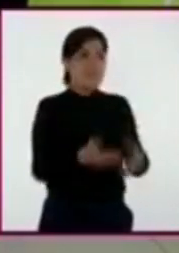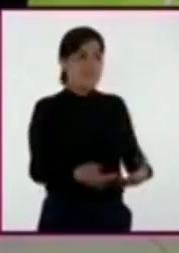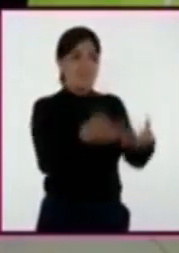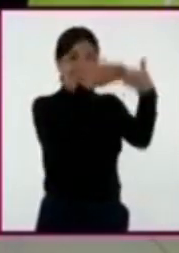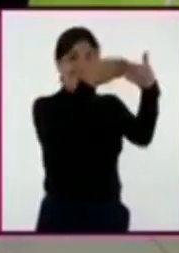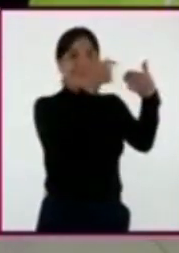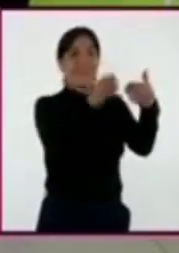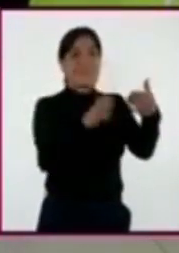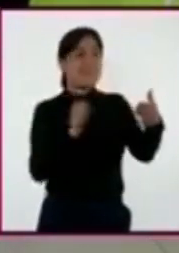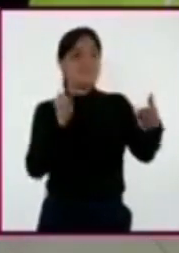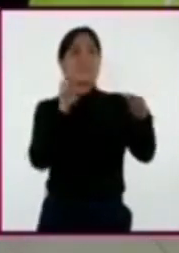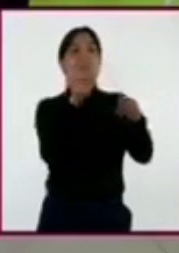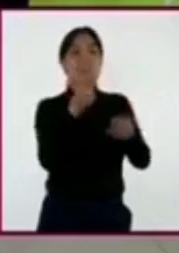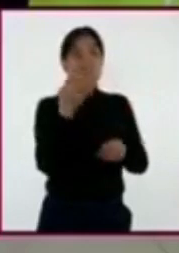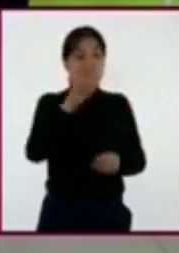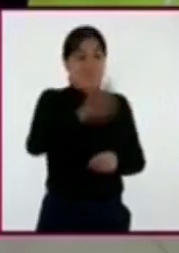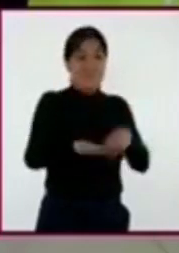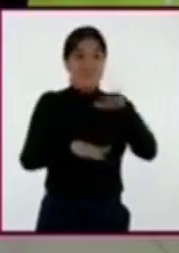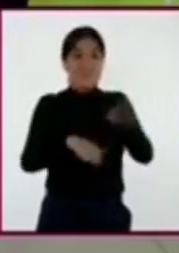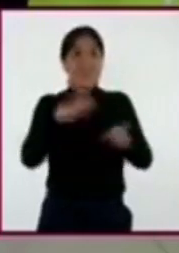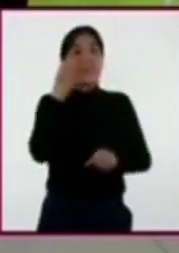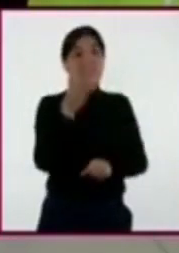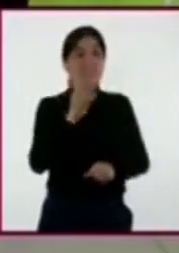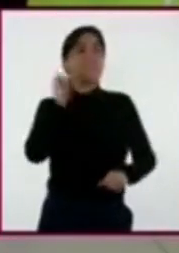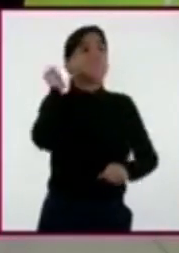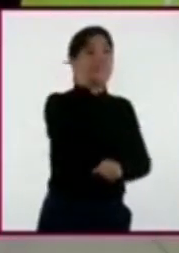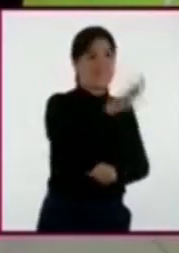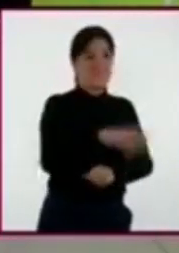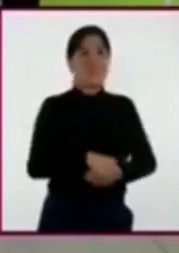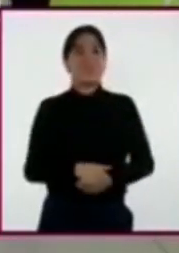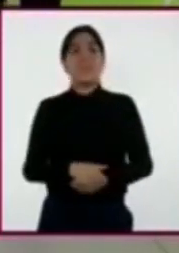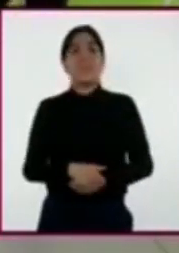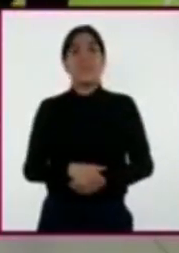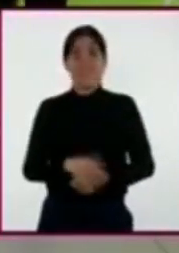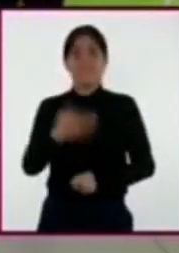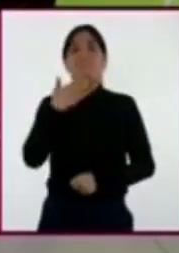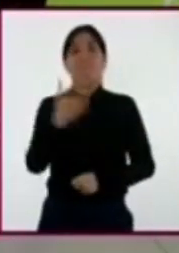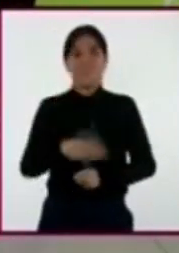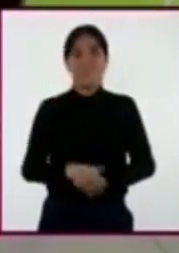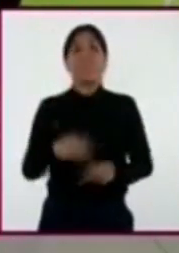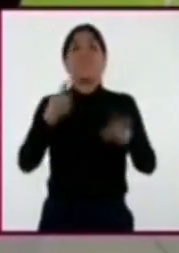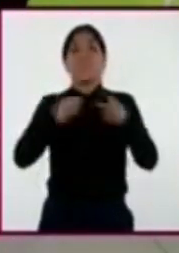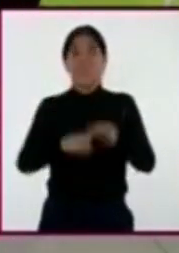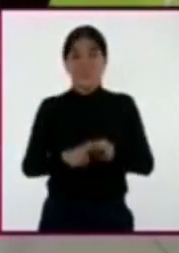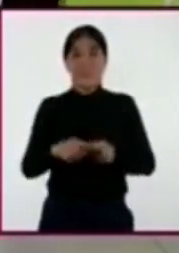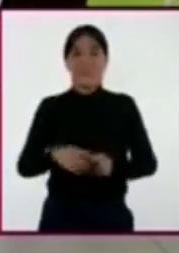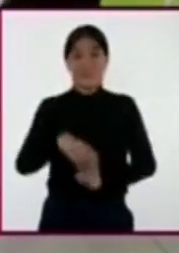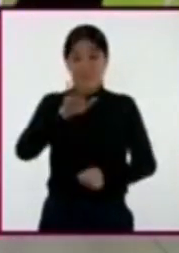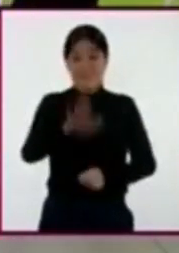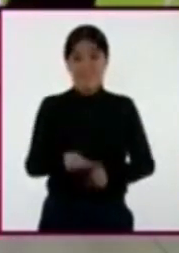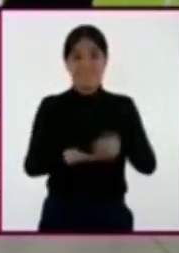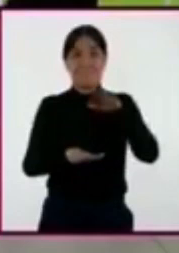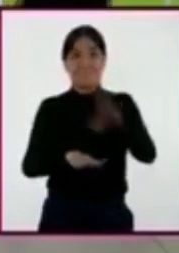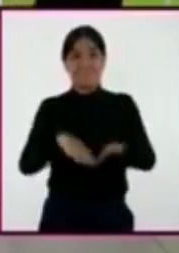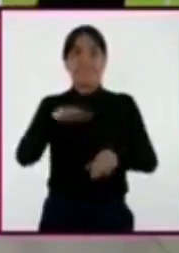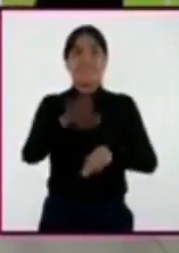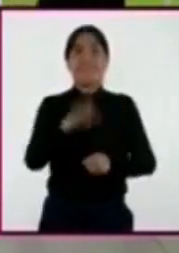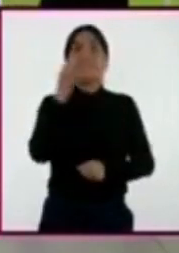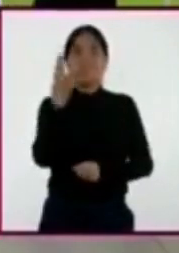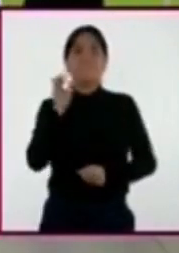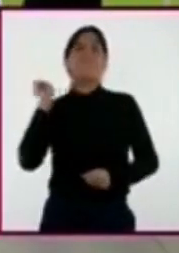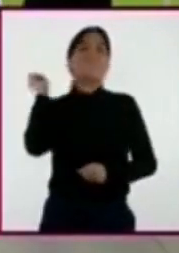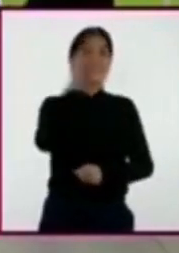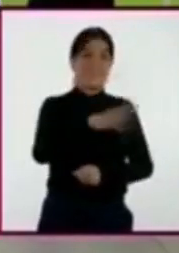tus 3 pasos y lanzas. ¿Vale? Muy bien. Comenzamos, 3 pasos,